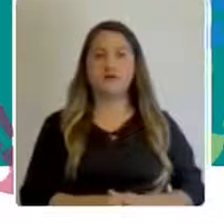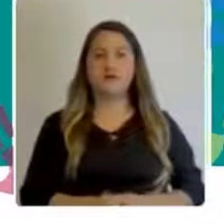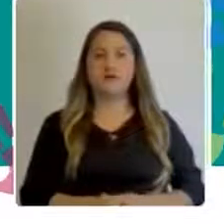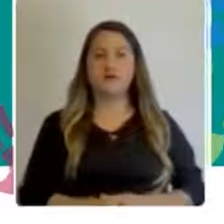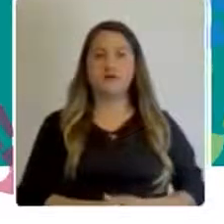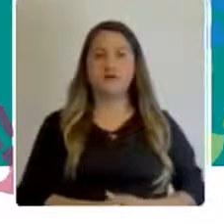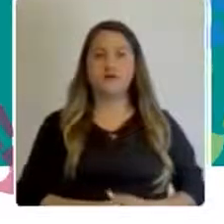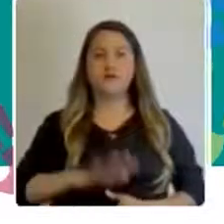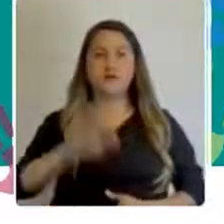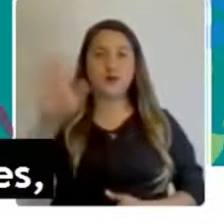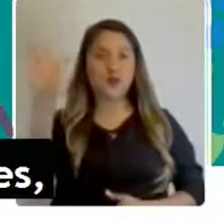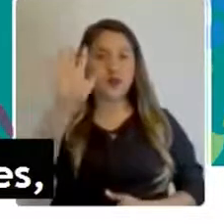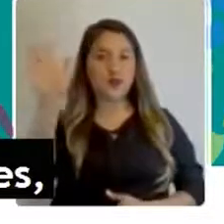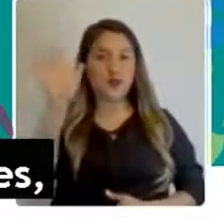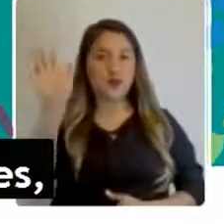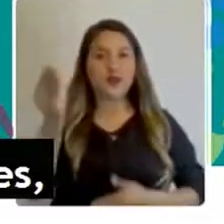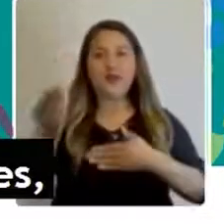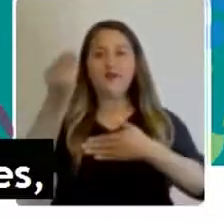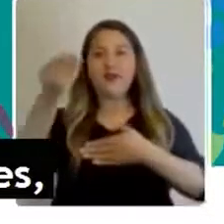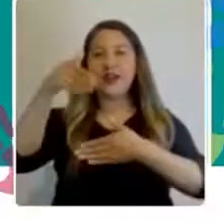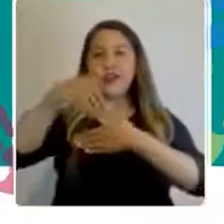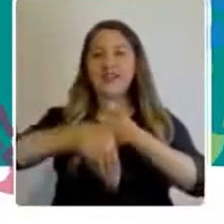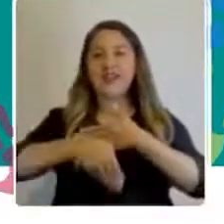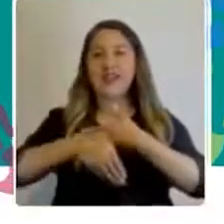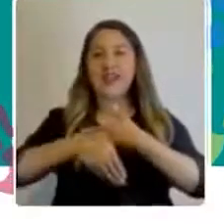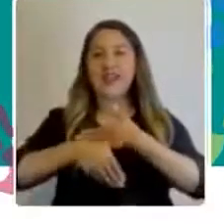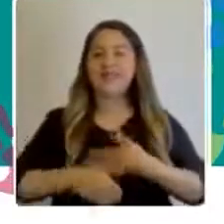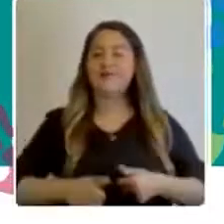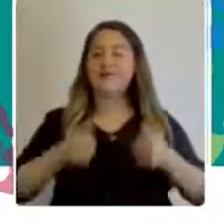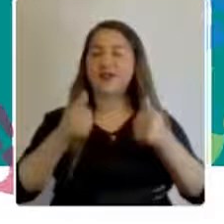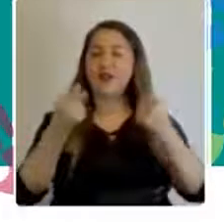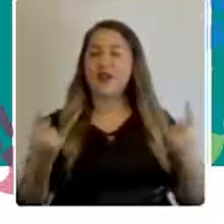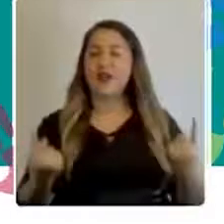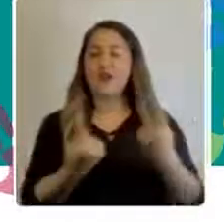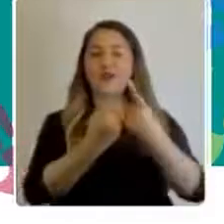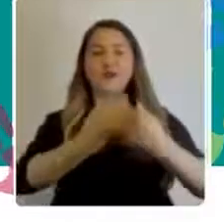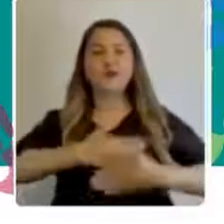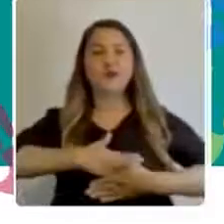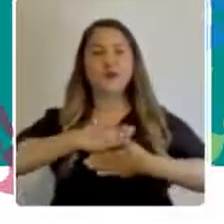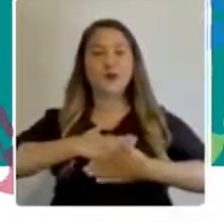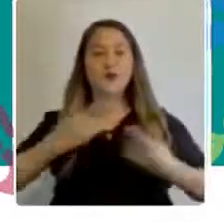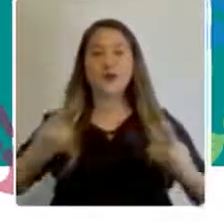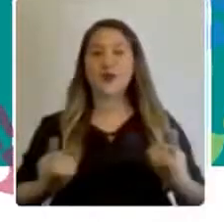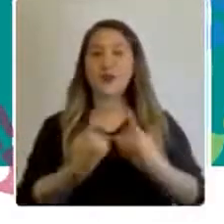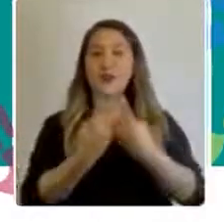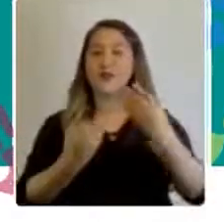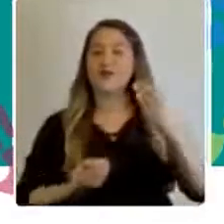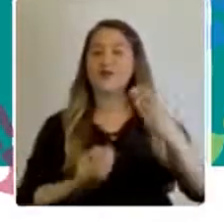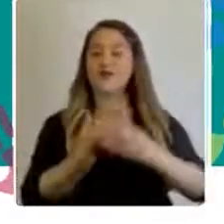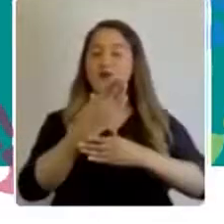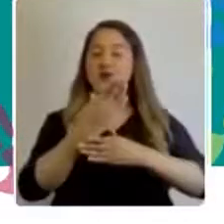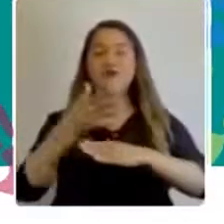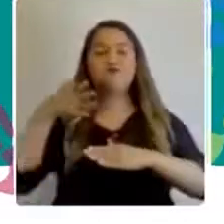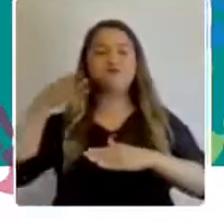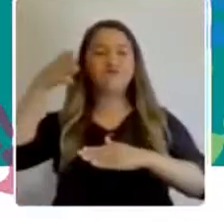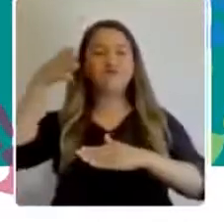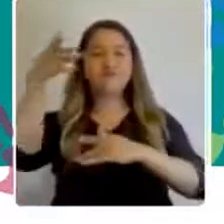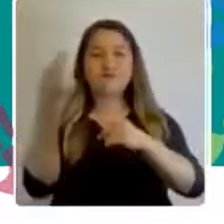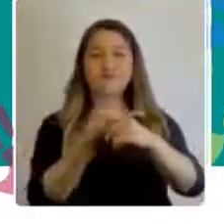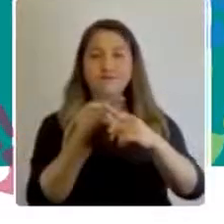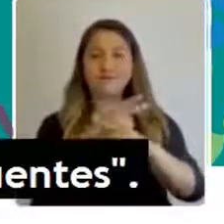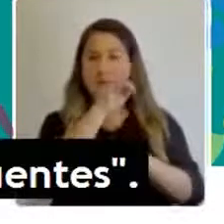Hola, buenas tardes. Good Encantado de encontrarme con afternoon. ustedes. Es un gusto encontrarnos en este nuevo ciclo de conversatorios raras pero